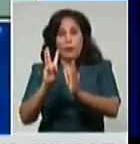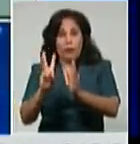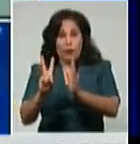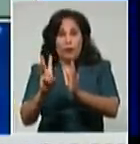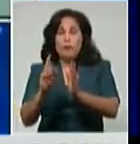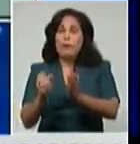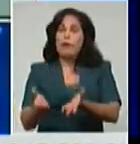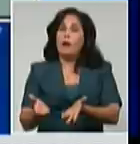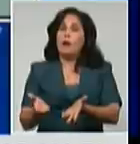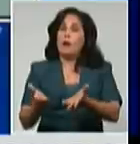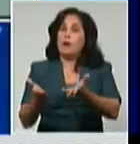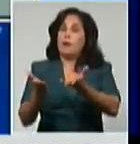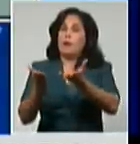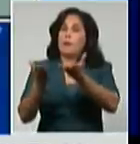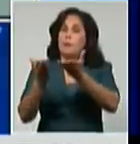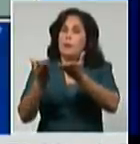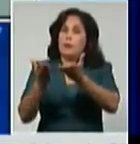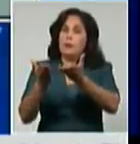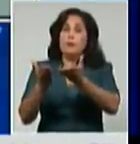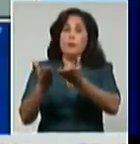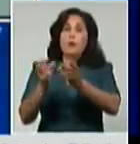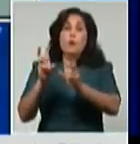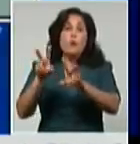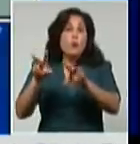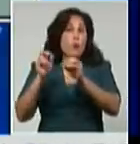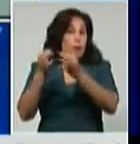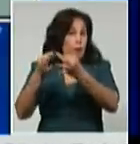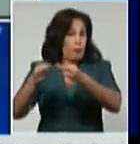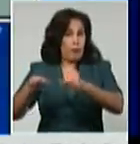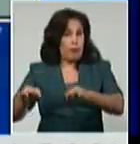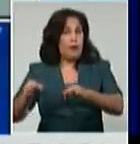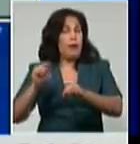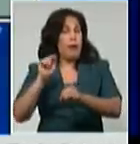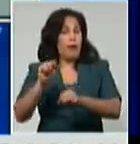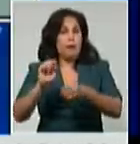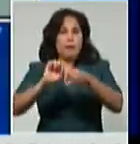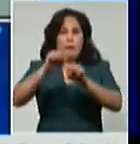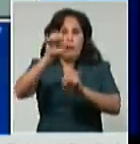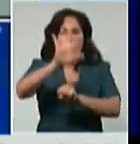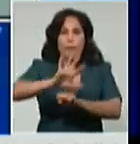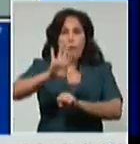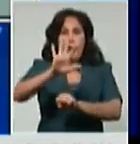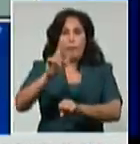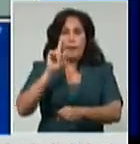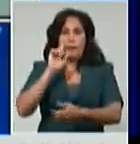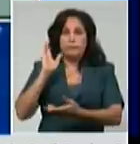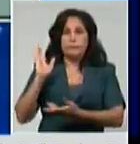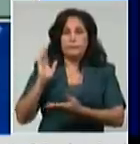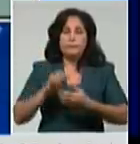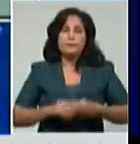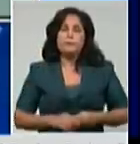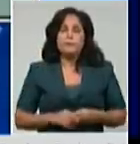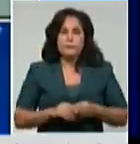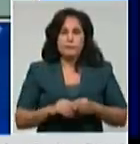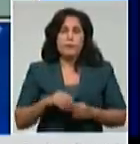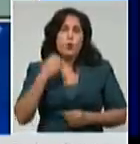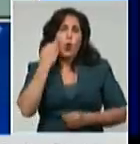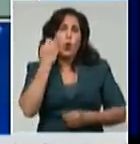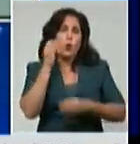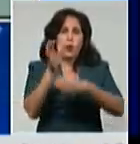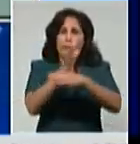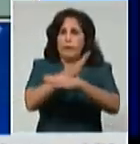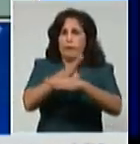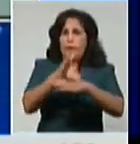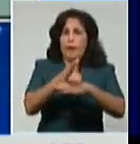recuperación, y en la nueva normalidad, ahí aparece reflejado en el mapa las dos provincias, que es